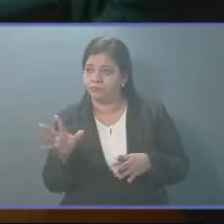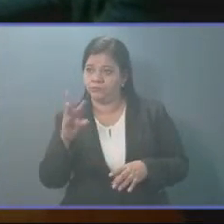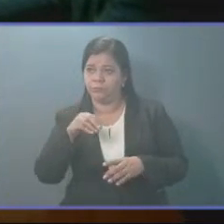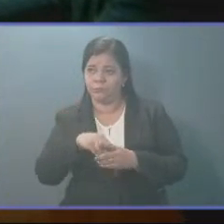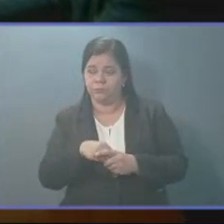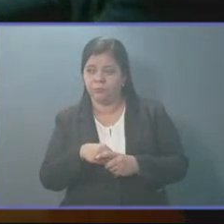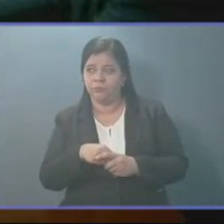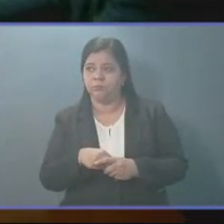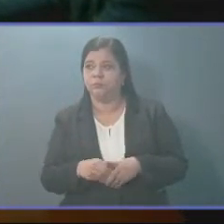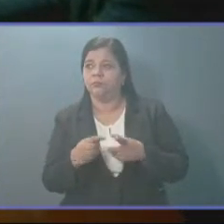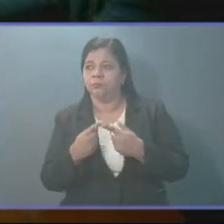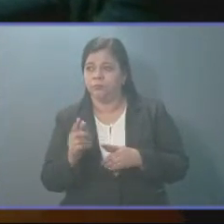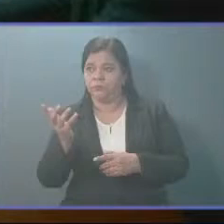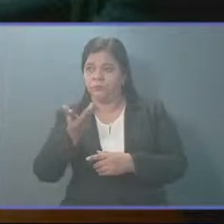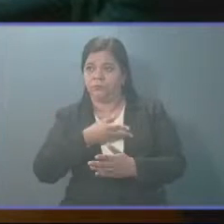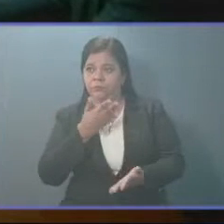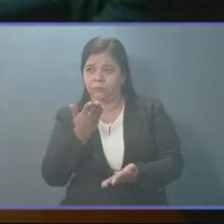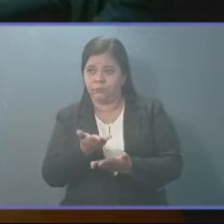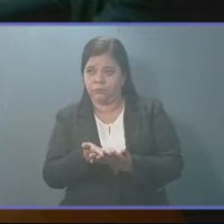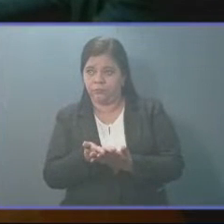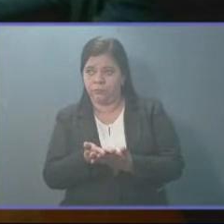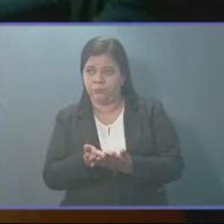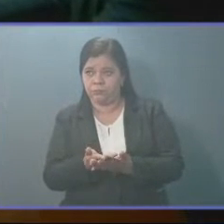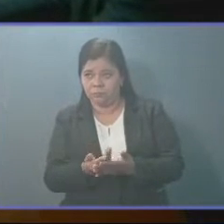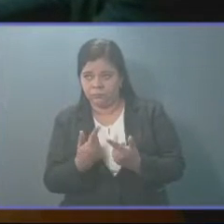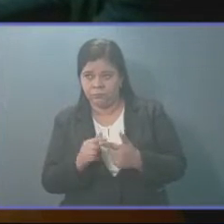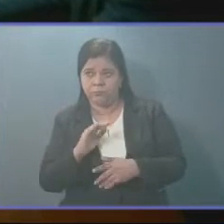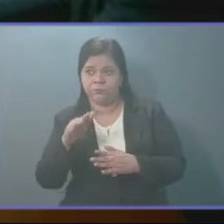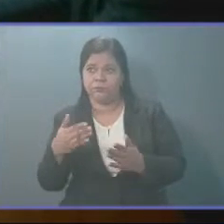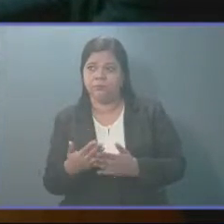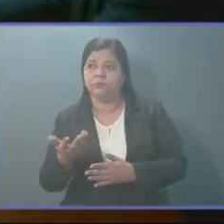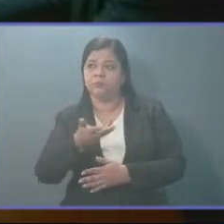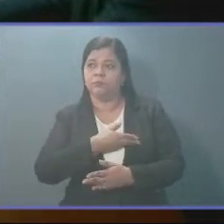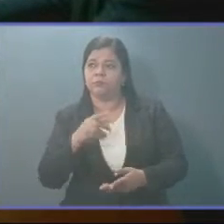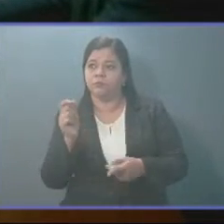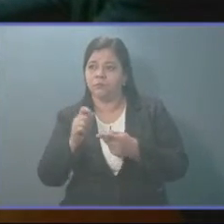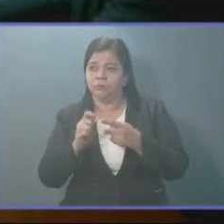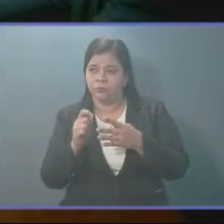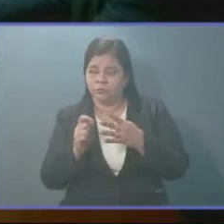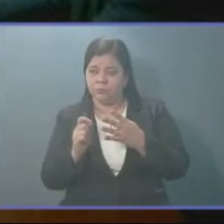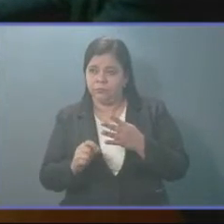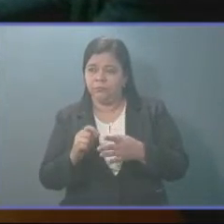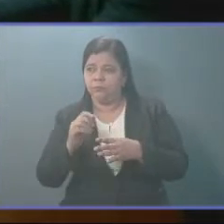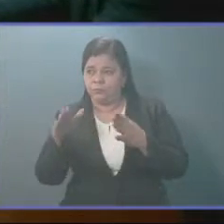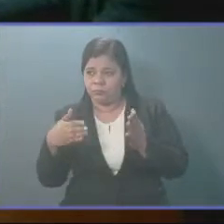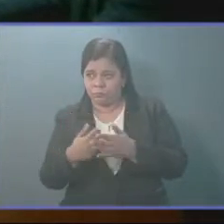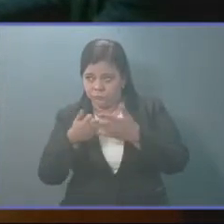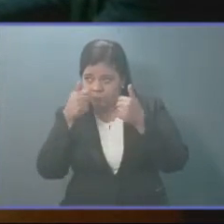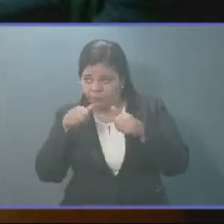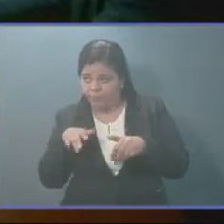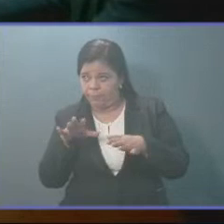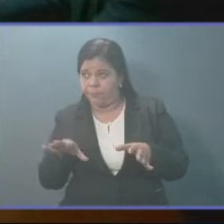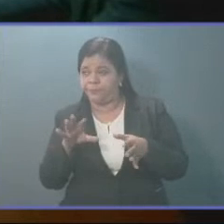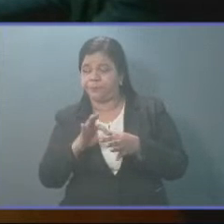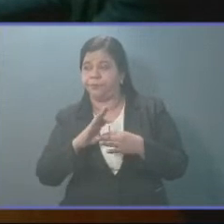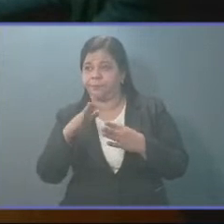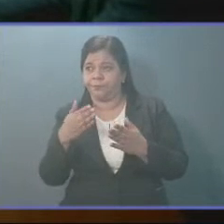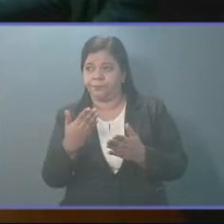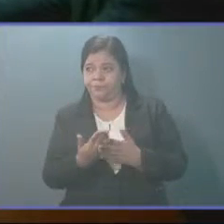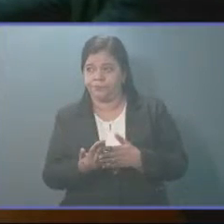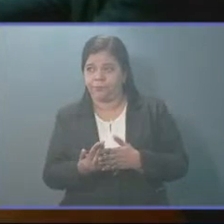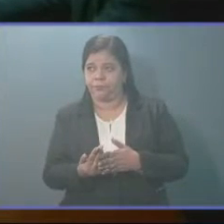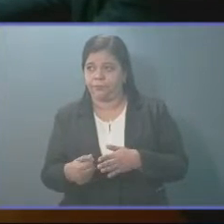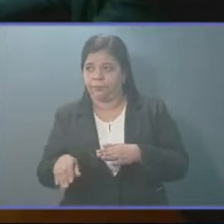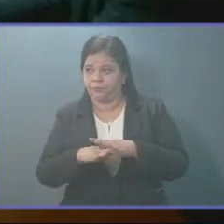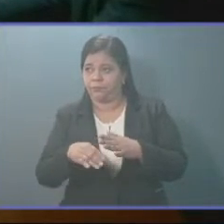demanda. Arena propone cambio de redacción en el principio de ultrapetitividad. Las sentencias laborales recaerán sobre las cosas litigadas, pero